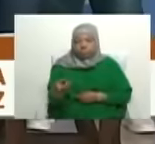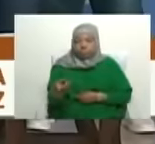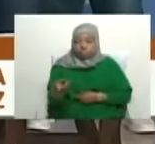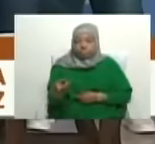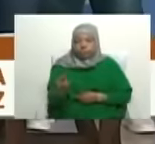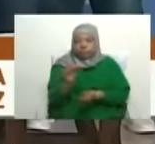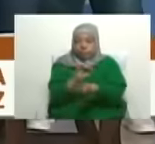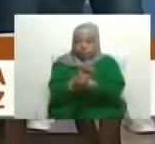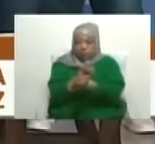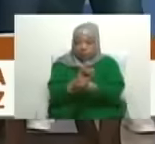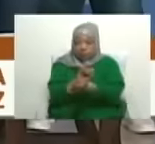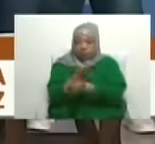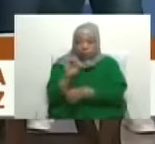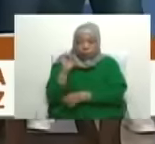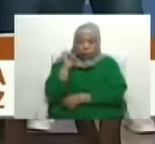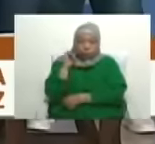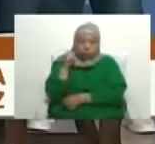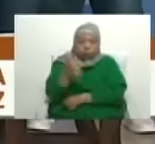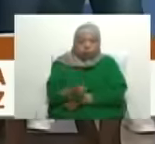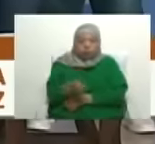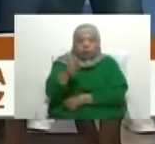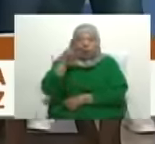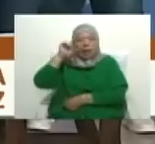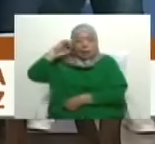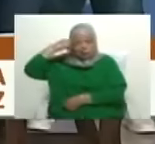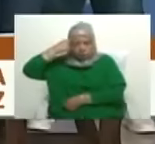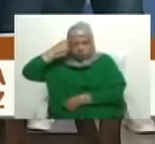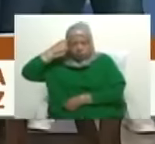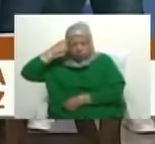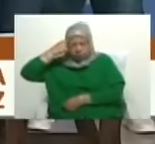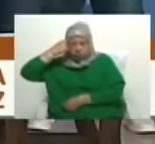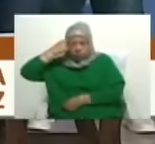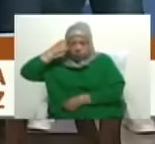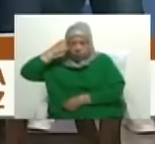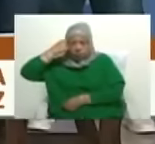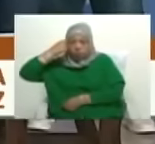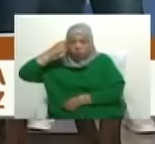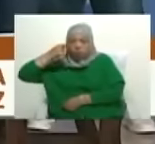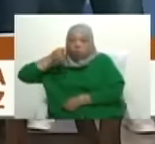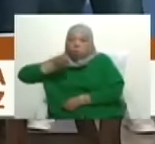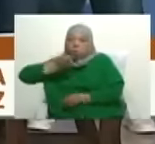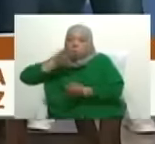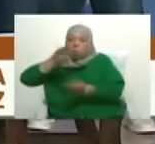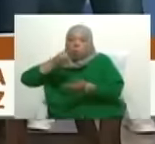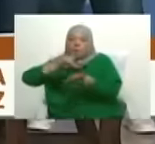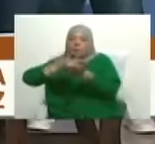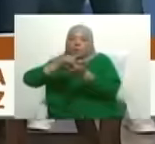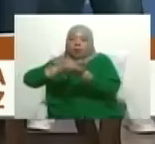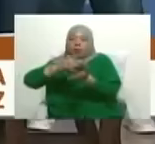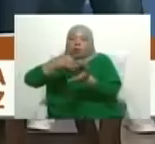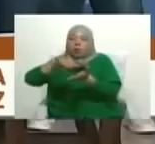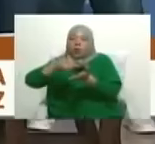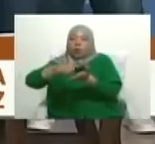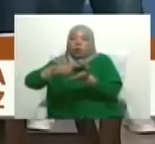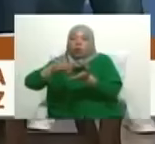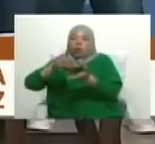Debo recordarle del ciudadano que publicó en un chat privado a través de una red